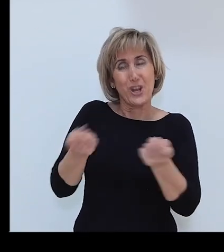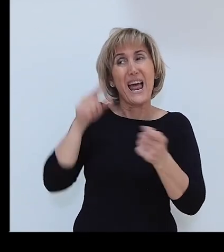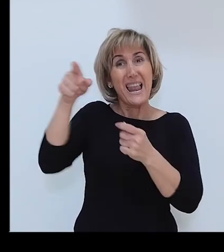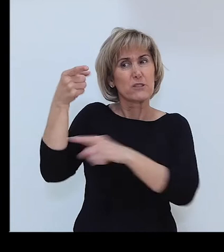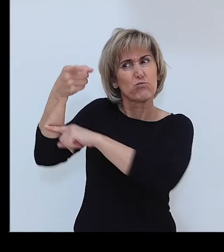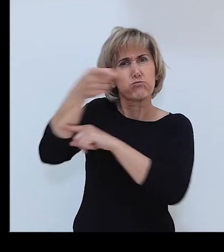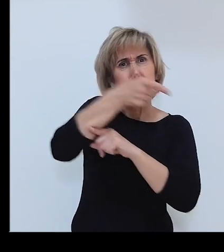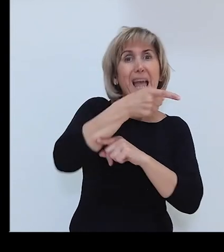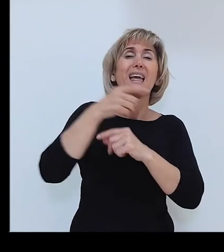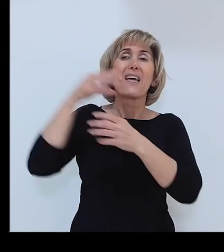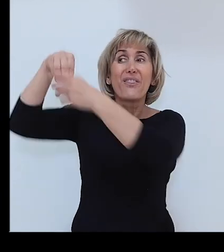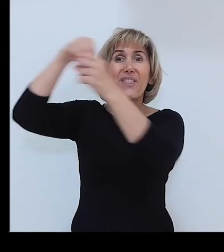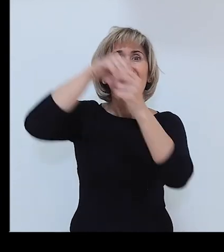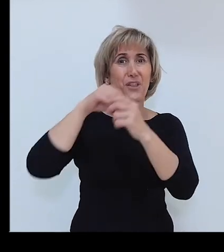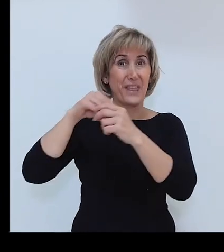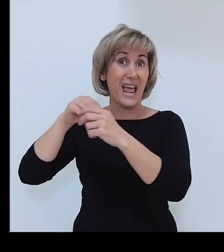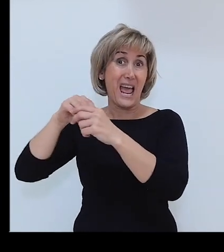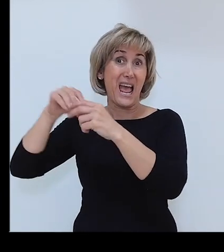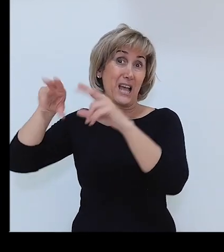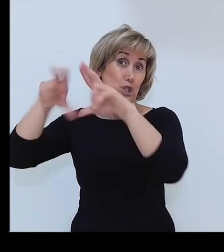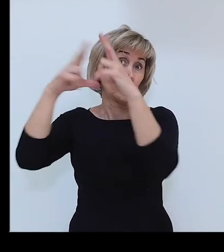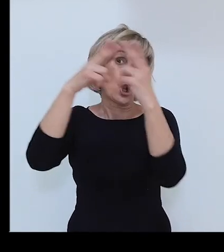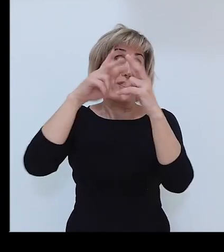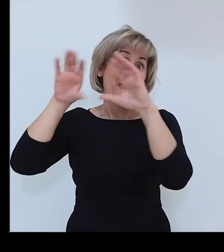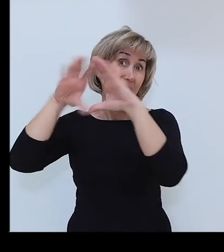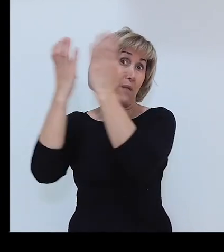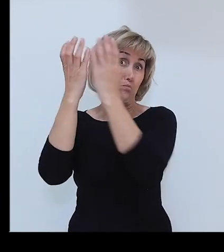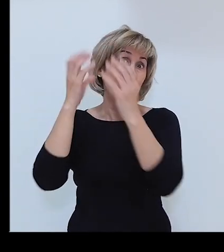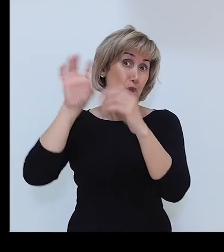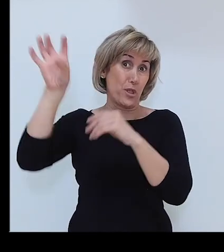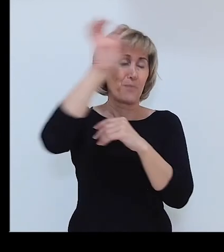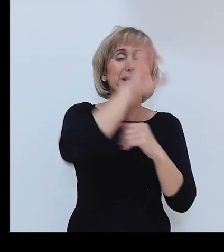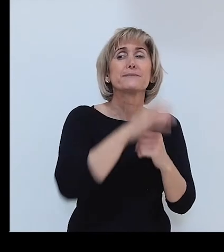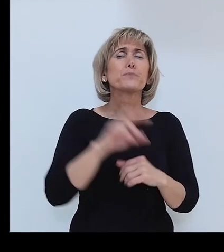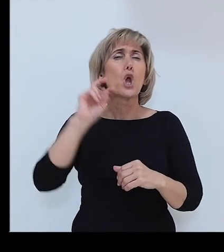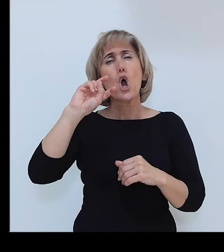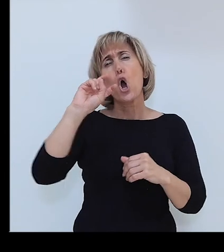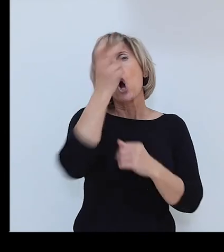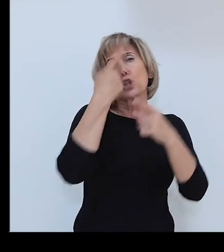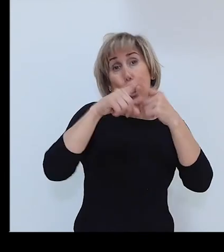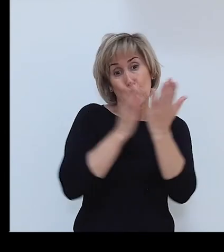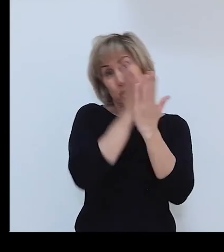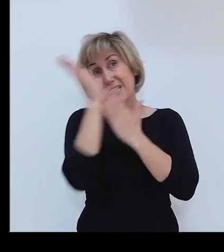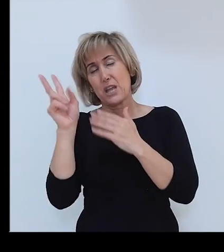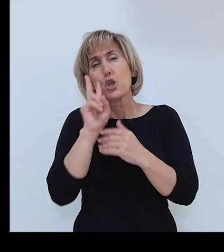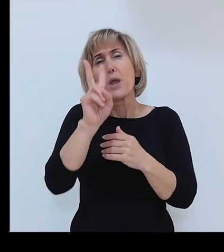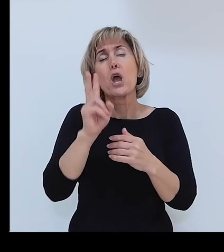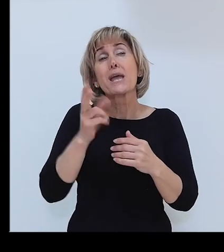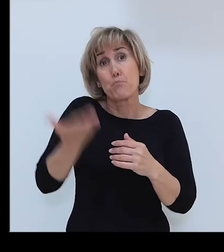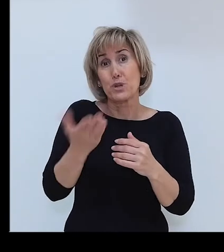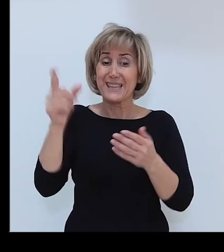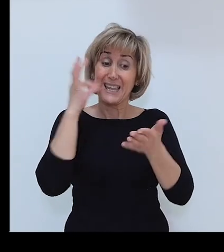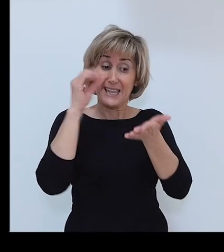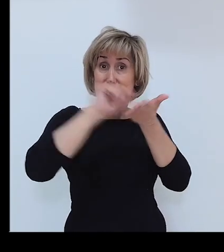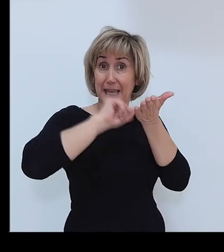cómo se configura esa opresión y ese dominio en cada una de las sociedades. Y otra de las cuestiones que a mí me parece